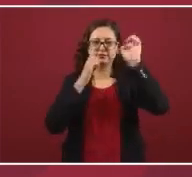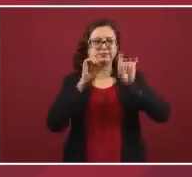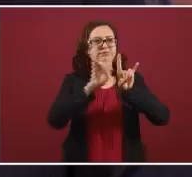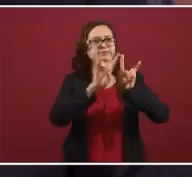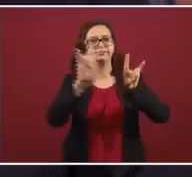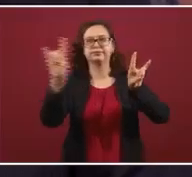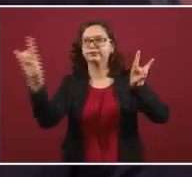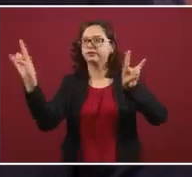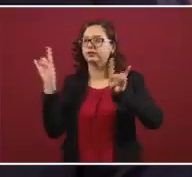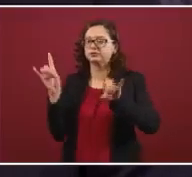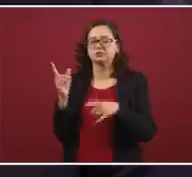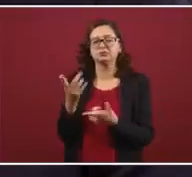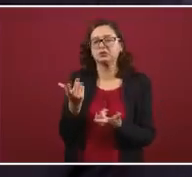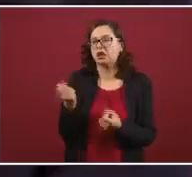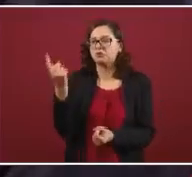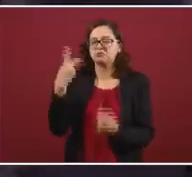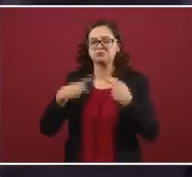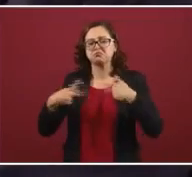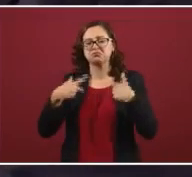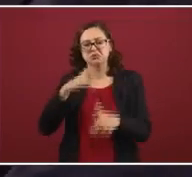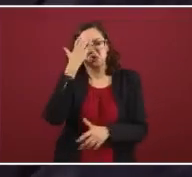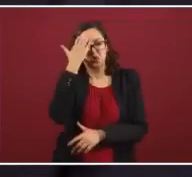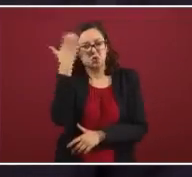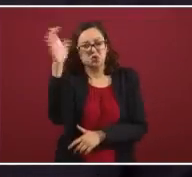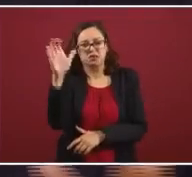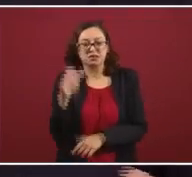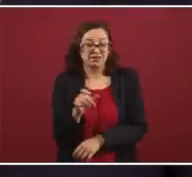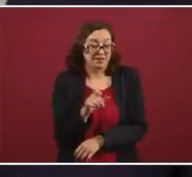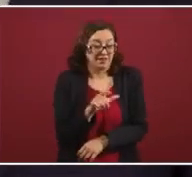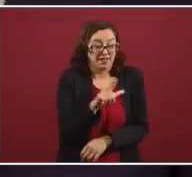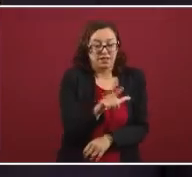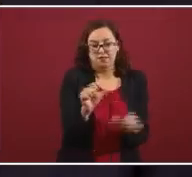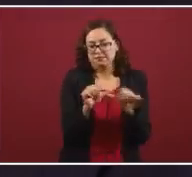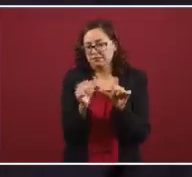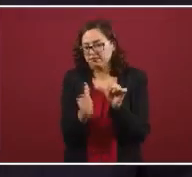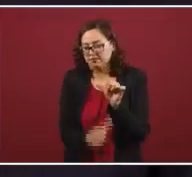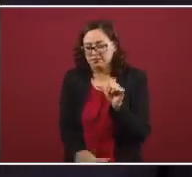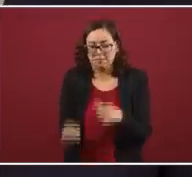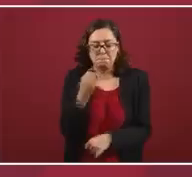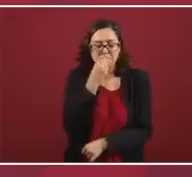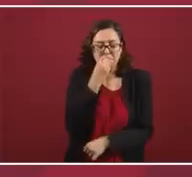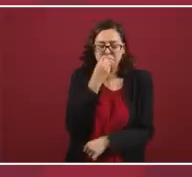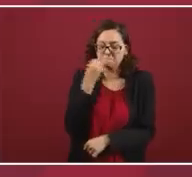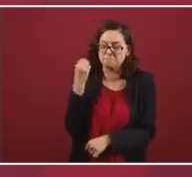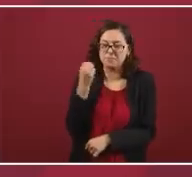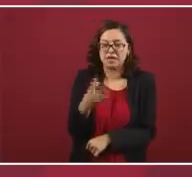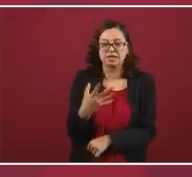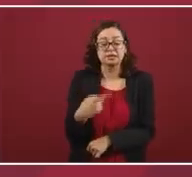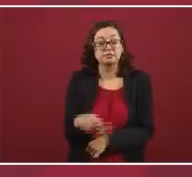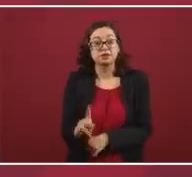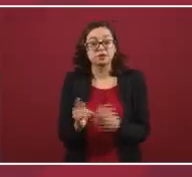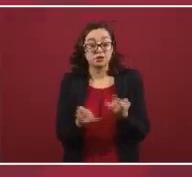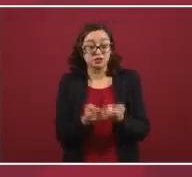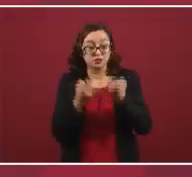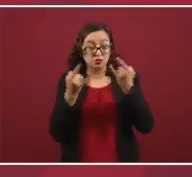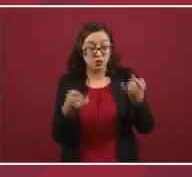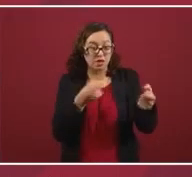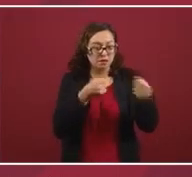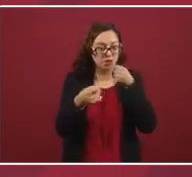porque se conoce poco y es un artista extraordinario, pero su historia como periodista,